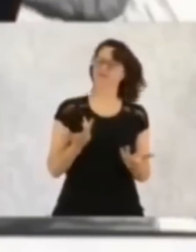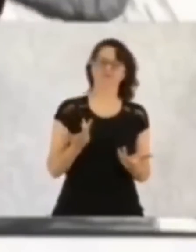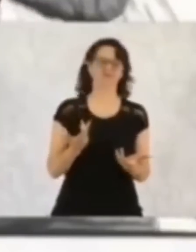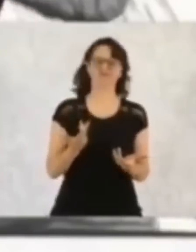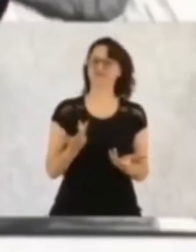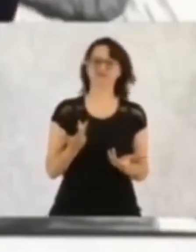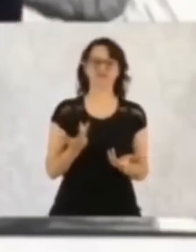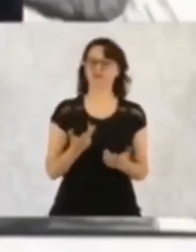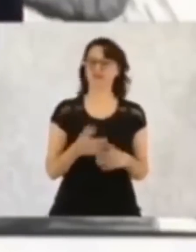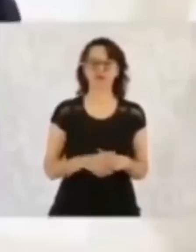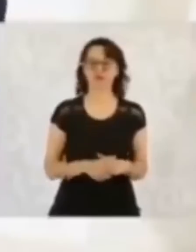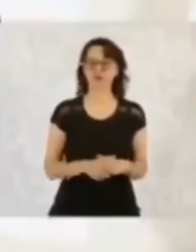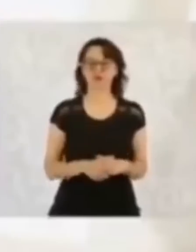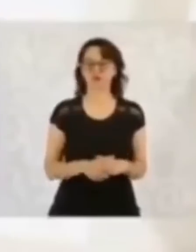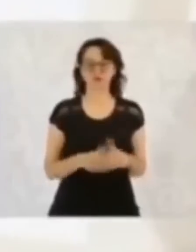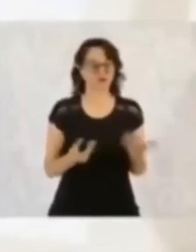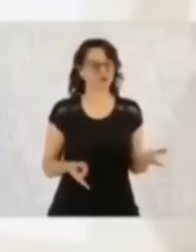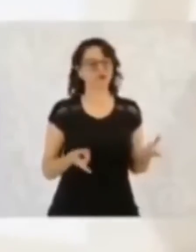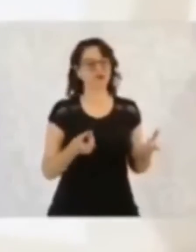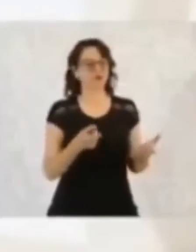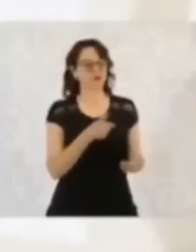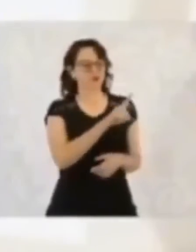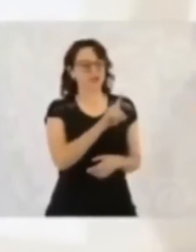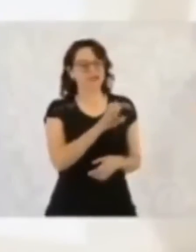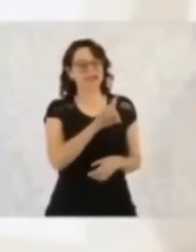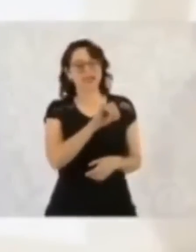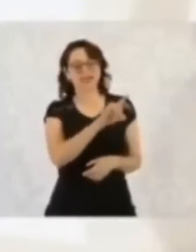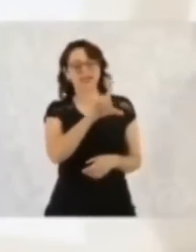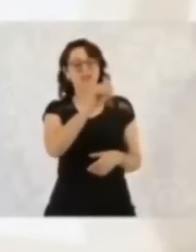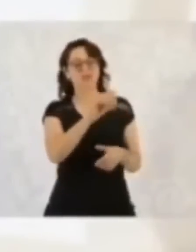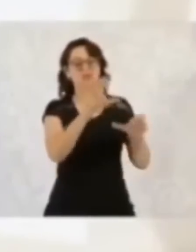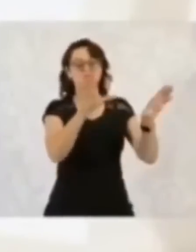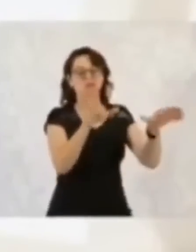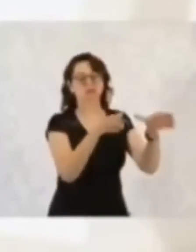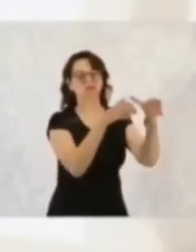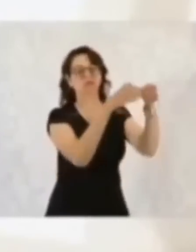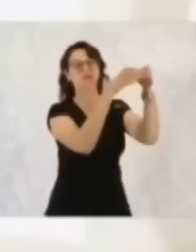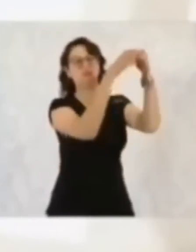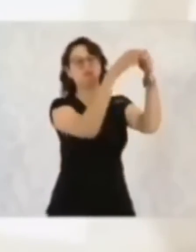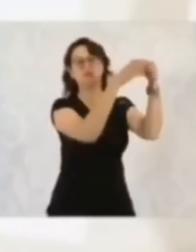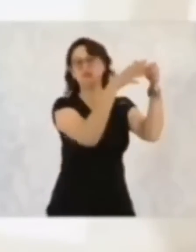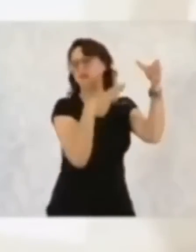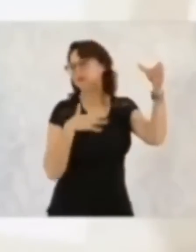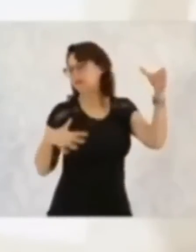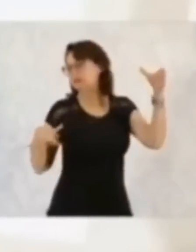caso se apoyaba arriba, provocaron pobreza, desigualdad,